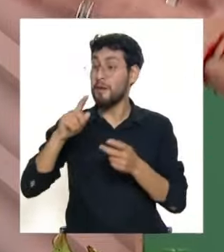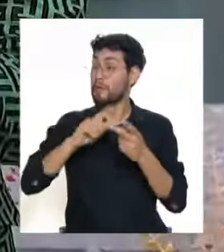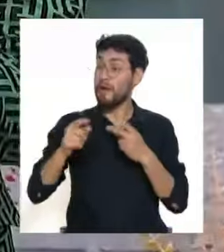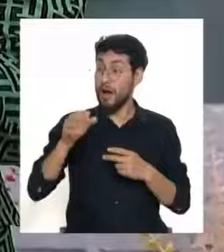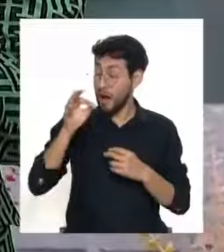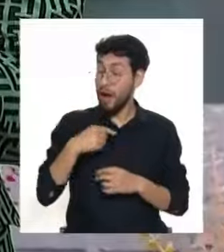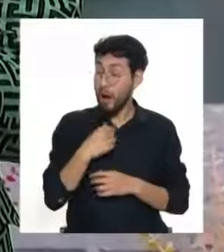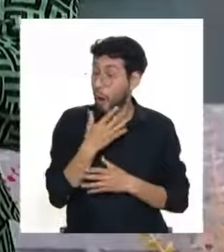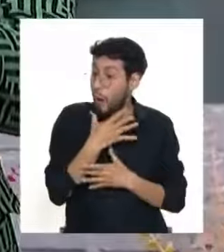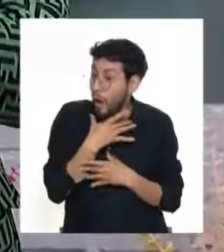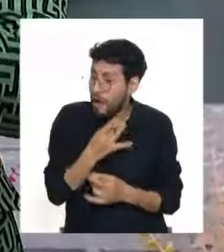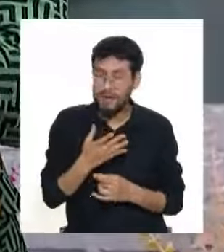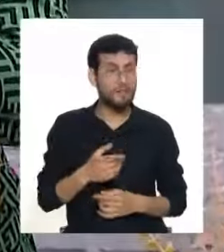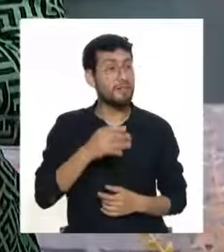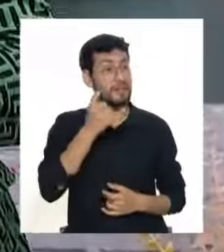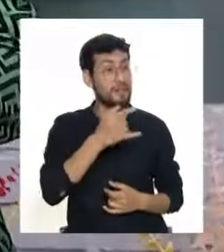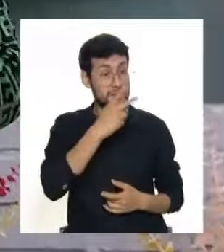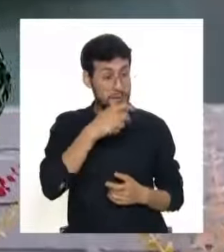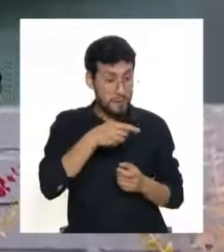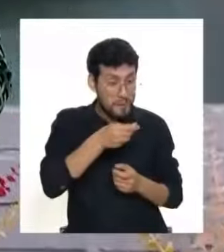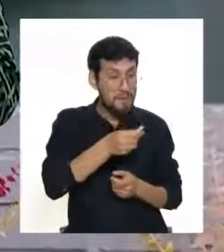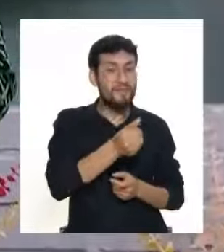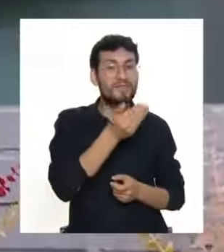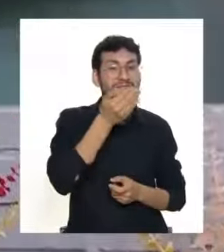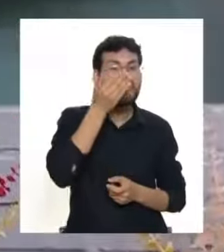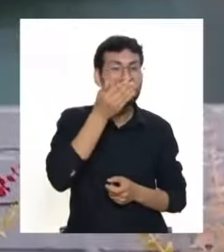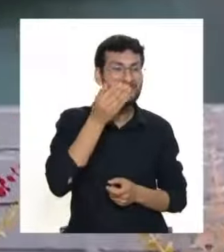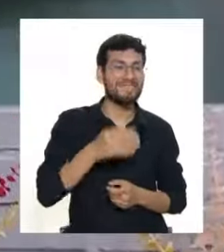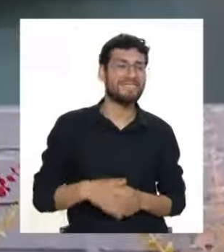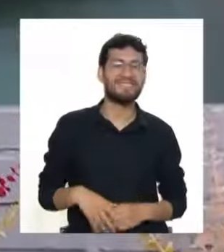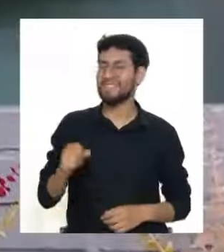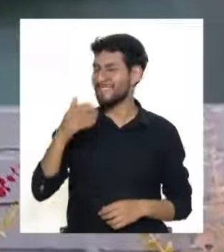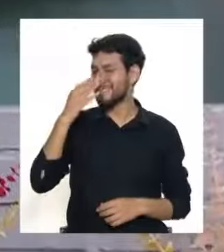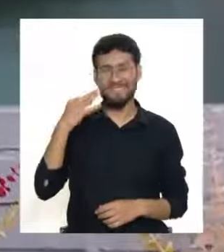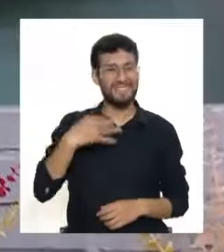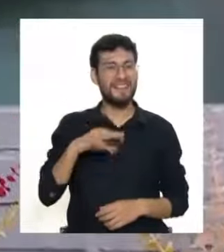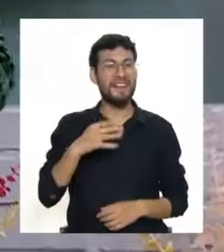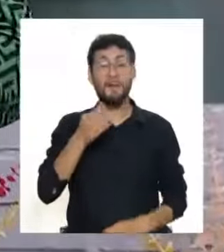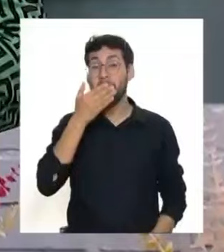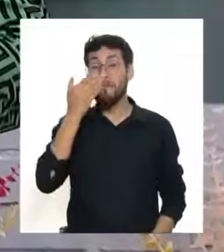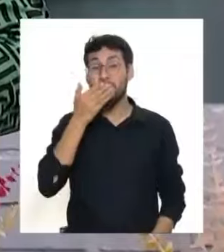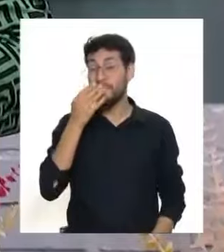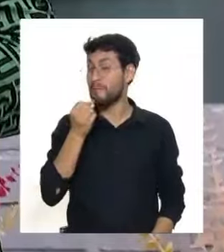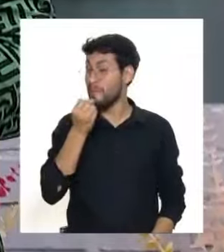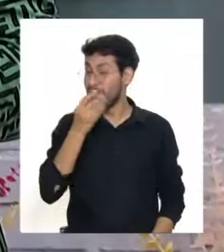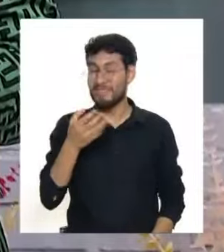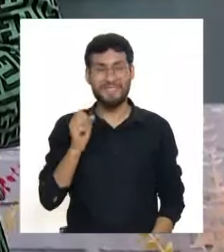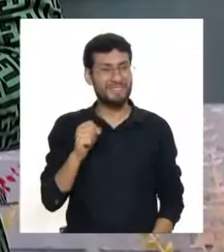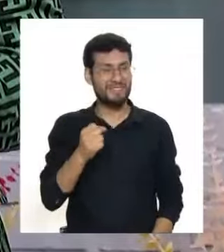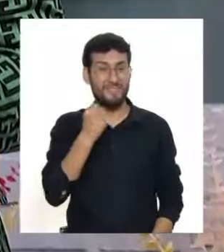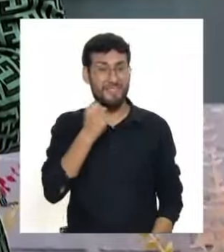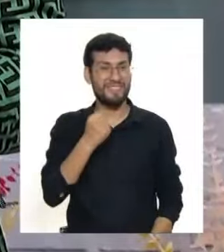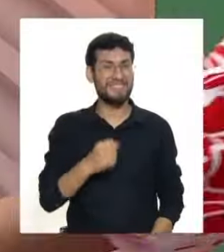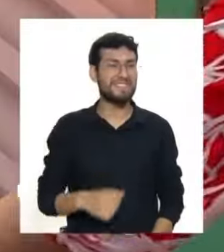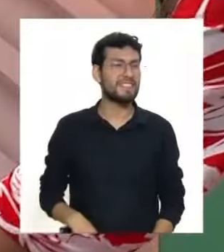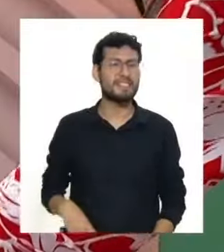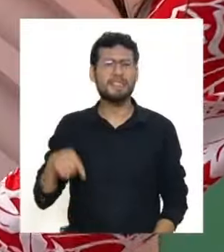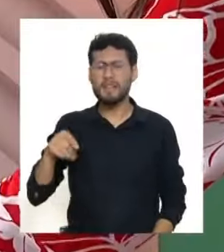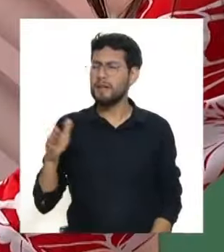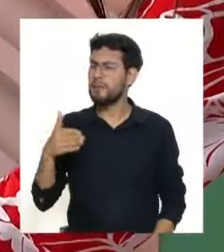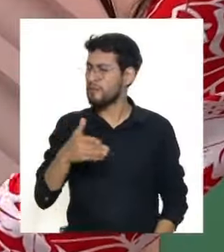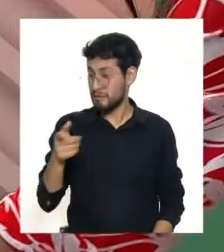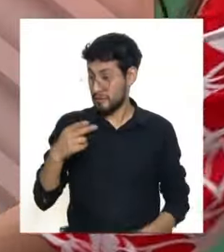he enamorado más de ese. Mira, ahorita lo aplasté y ya empieza. No, es riquísimo. Y tiene un aroma rico. Delicioso, sí, fuerte, es rico. Este pescado